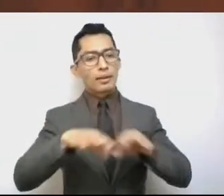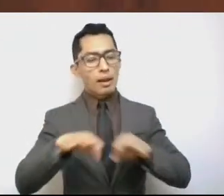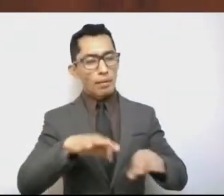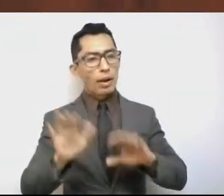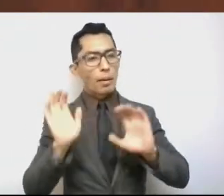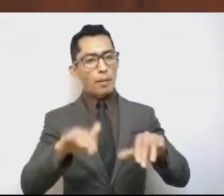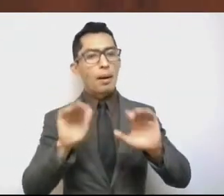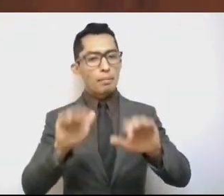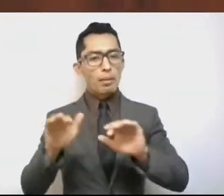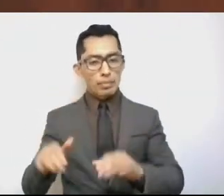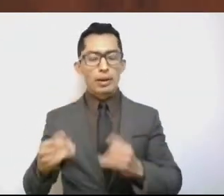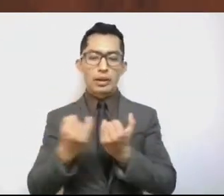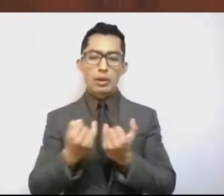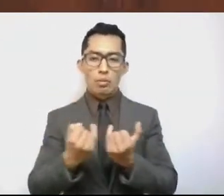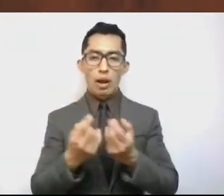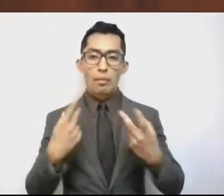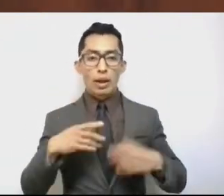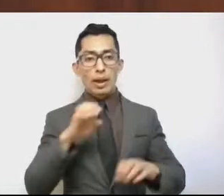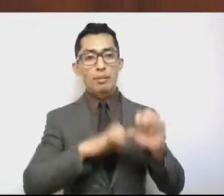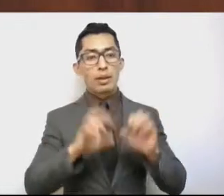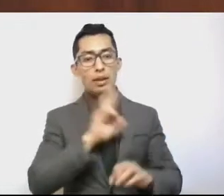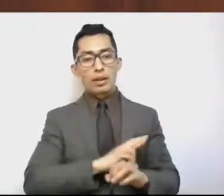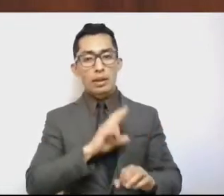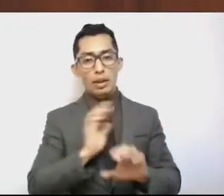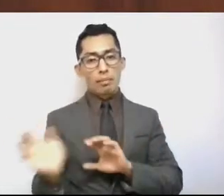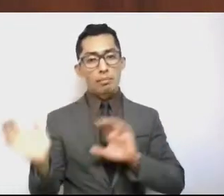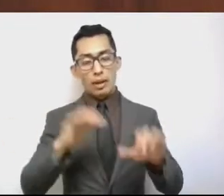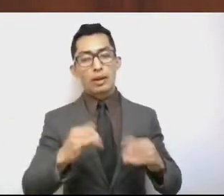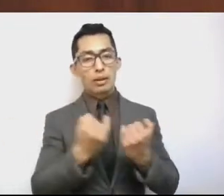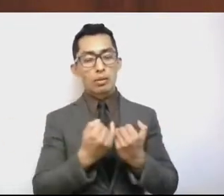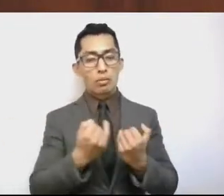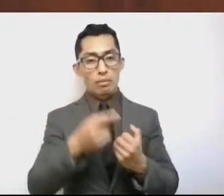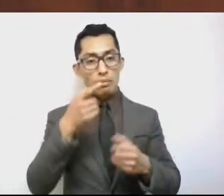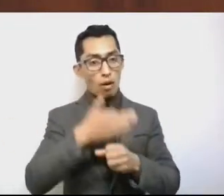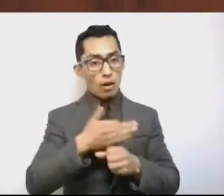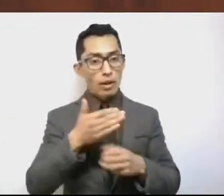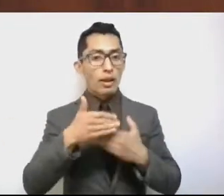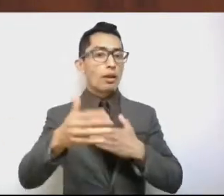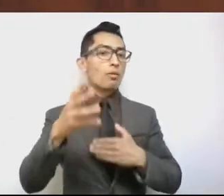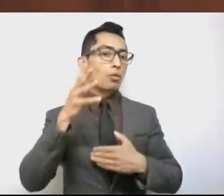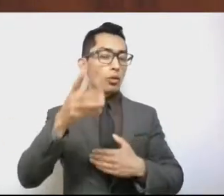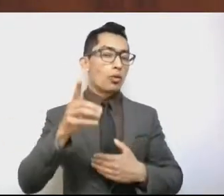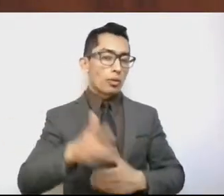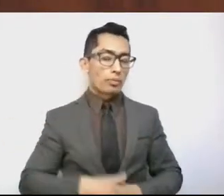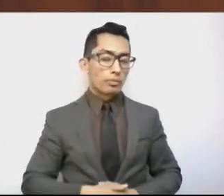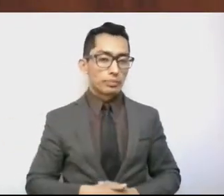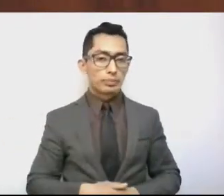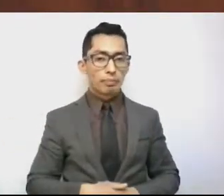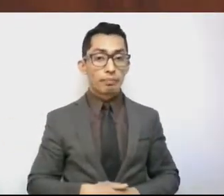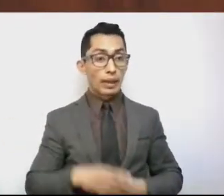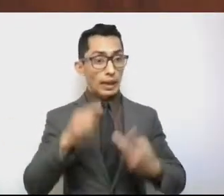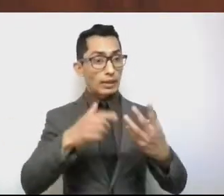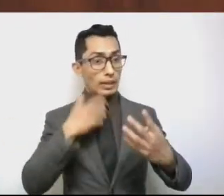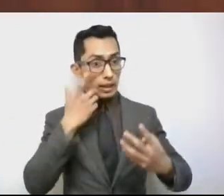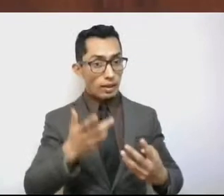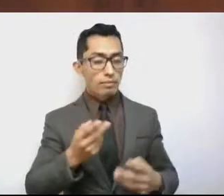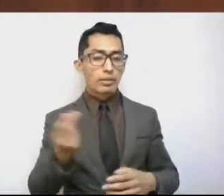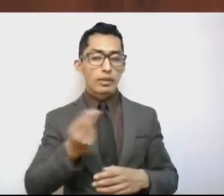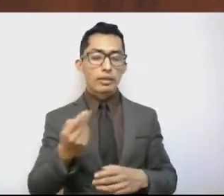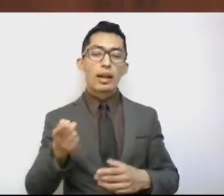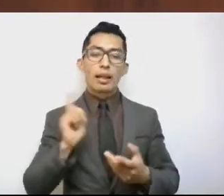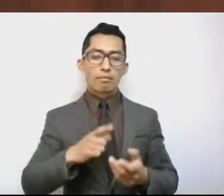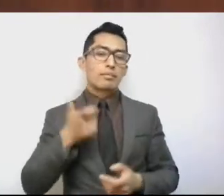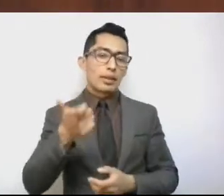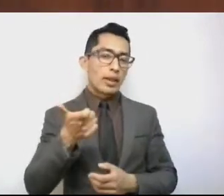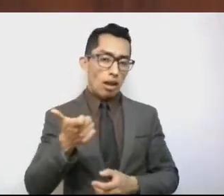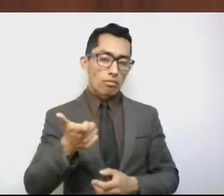la inversión privada que sustente su desarrollo en el mediano y largo plazo. Para que esto suceda se requieren finanzas públicas